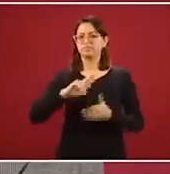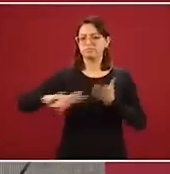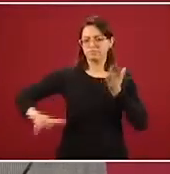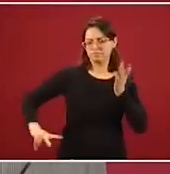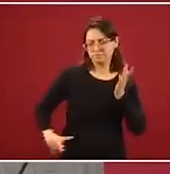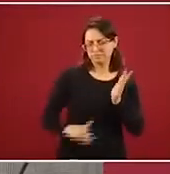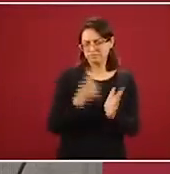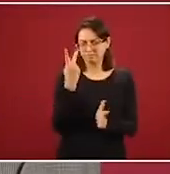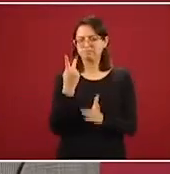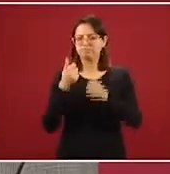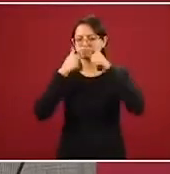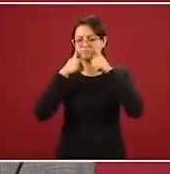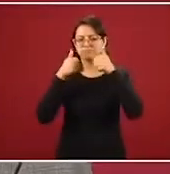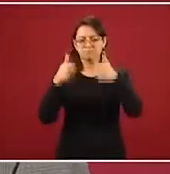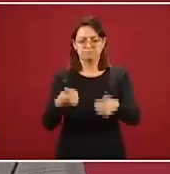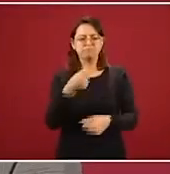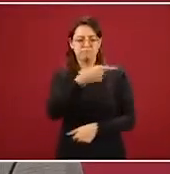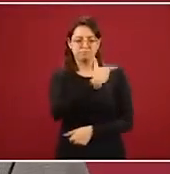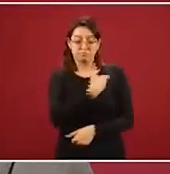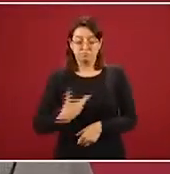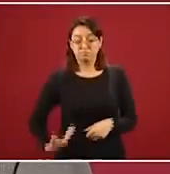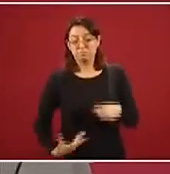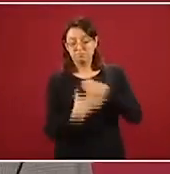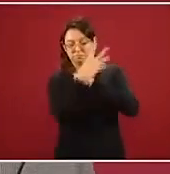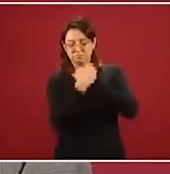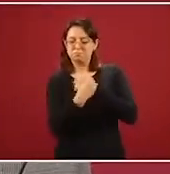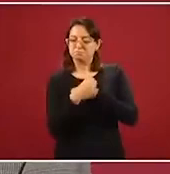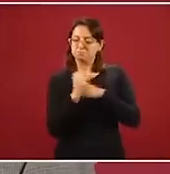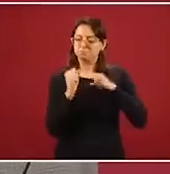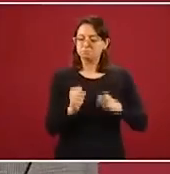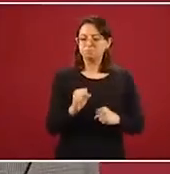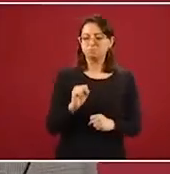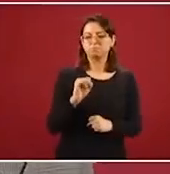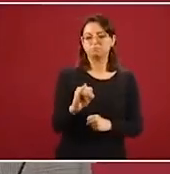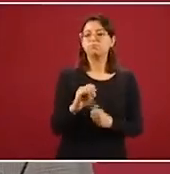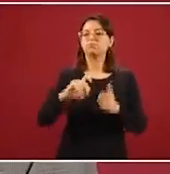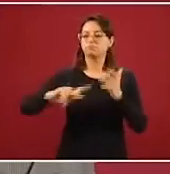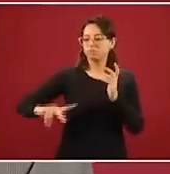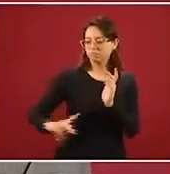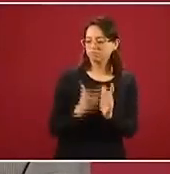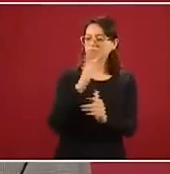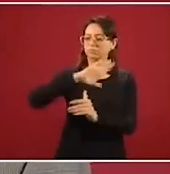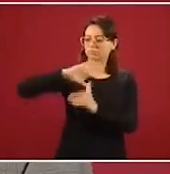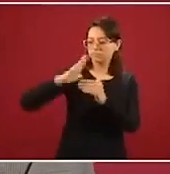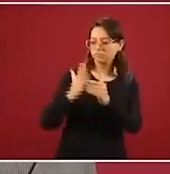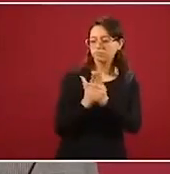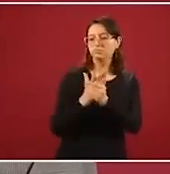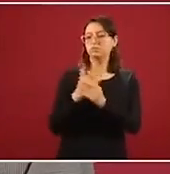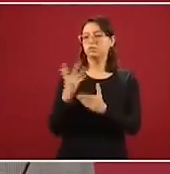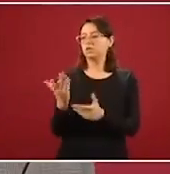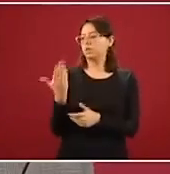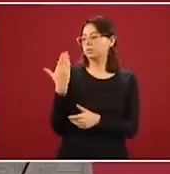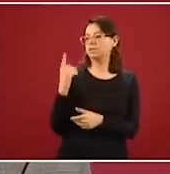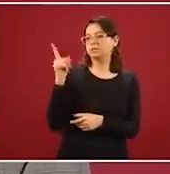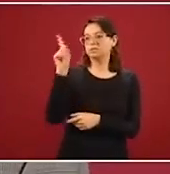presidente, estoy seguro que él nos dará todo el respaldo, para retomar sobre el expediente la recomendación más reciente y en